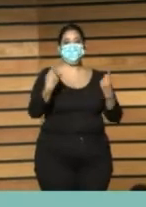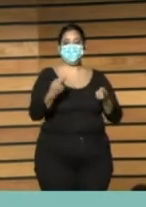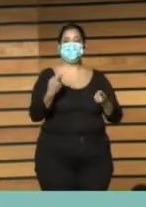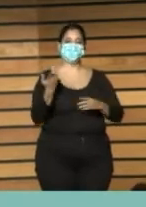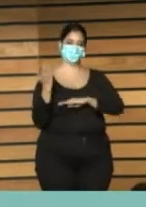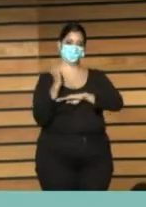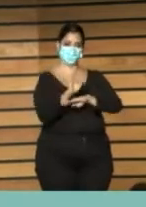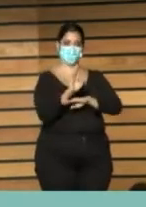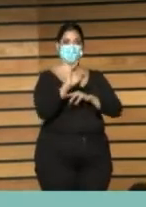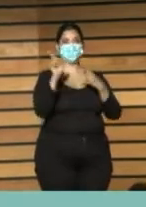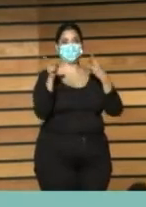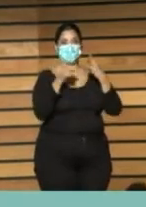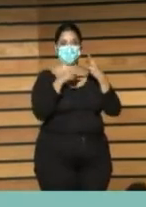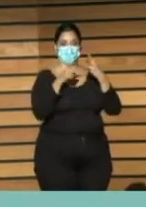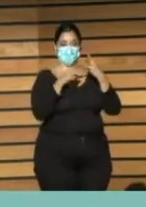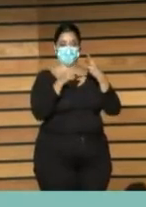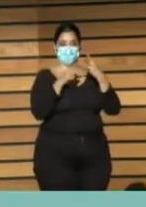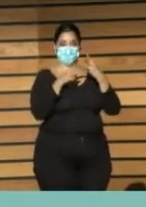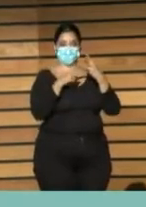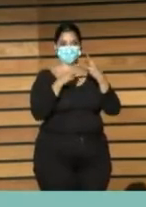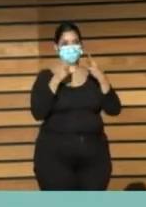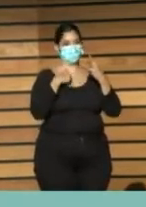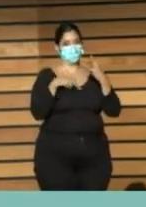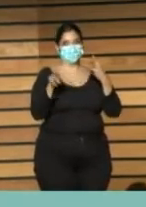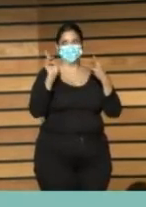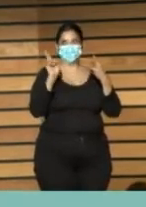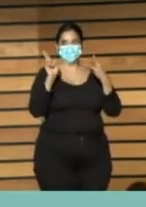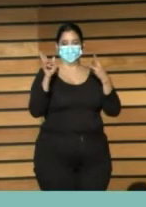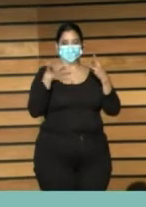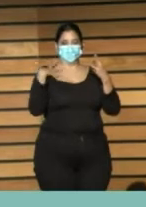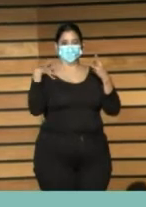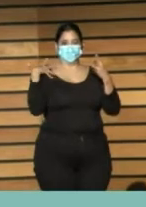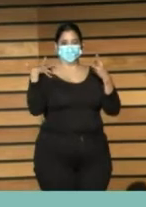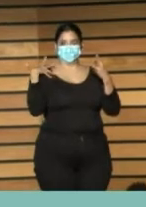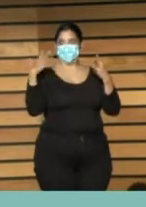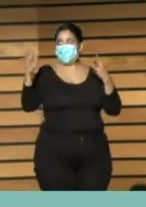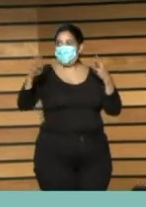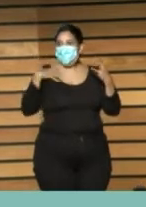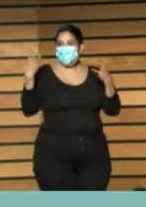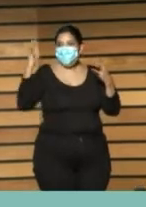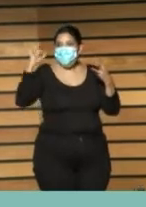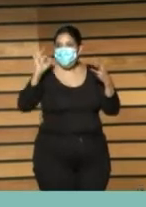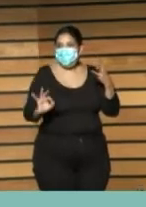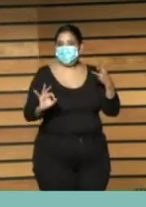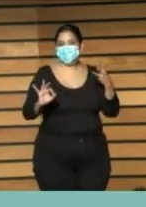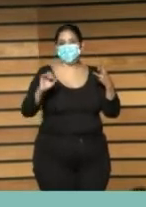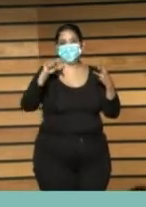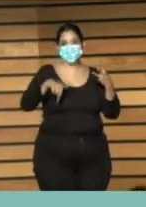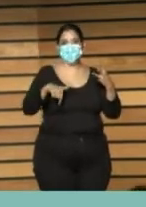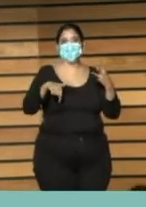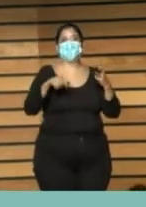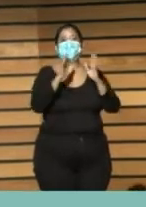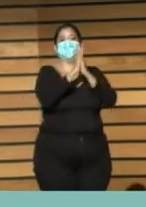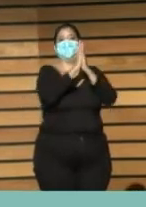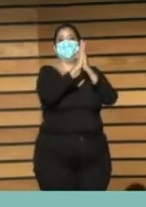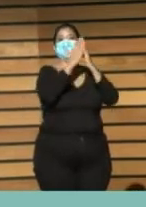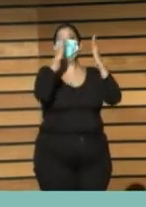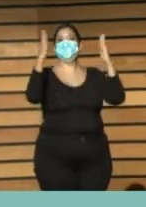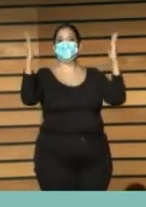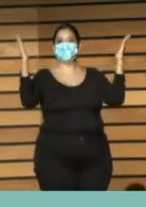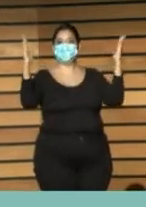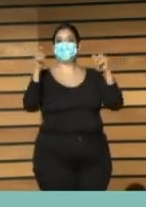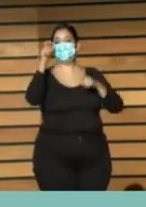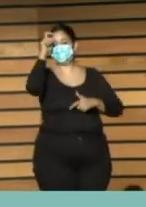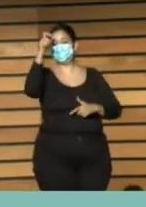con el tercer premio, que me hace especial ilusión anunciar porque casualidades de la vida se lo ha llevado a la biblioteca de un pequeño pueblo en el que he